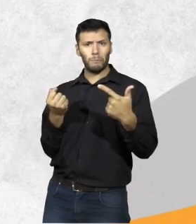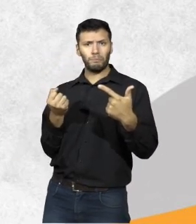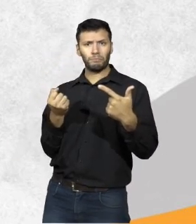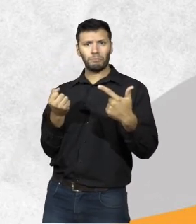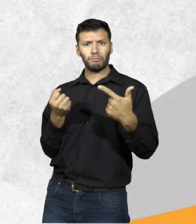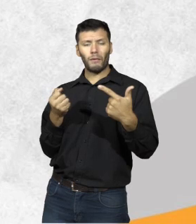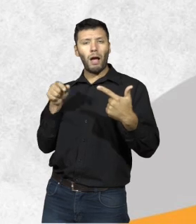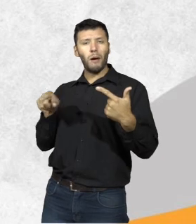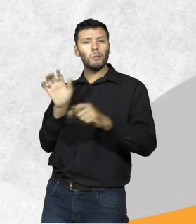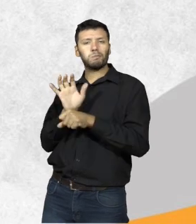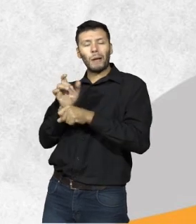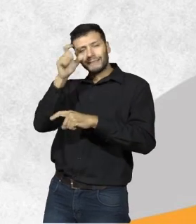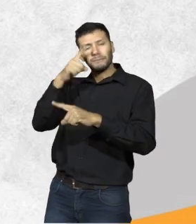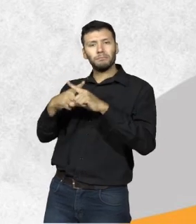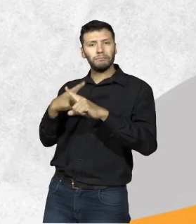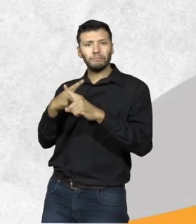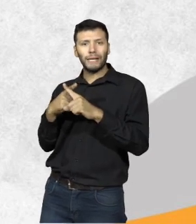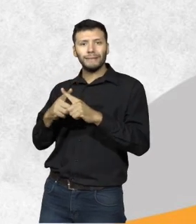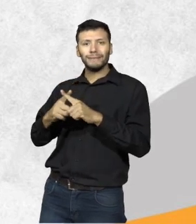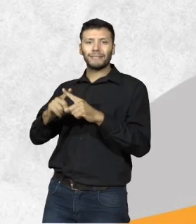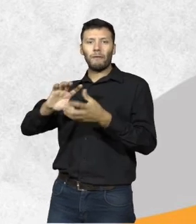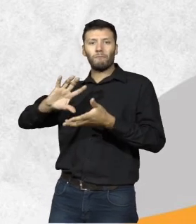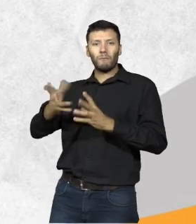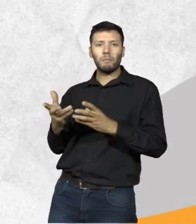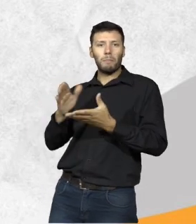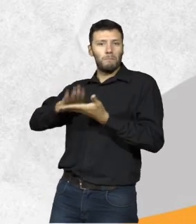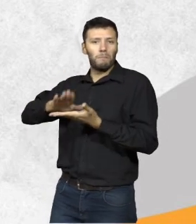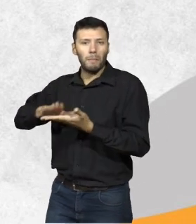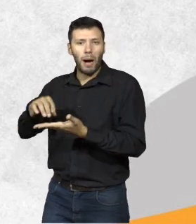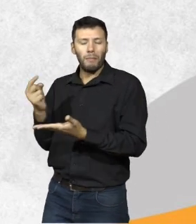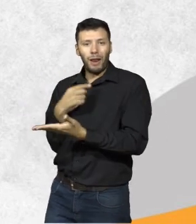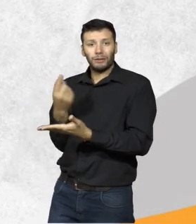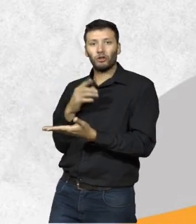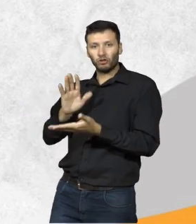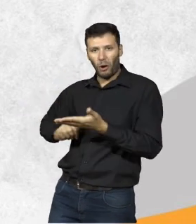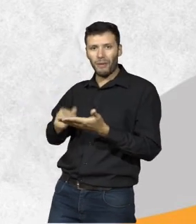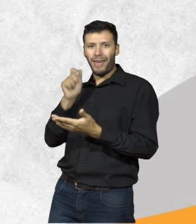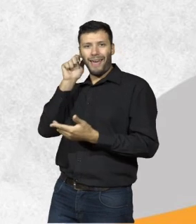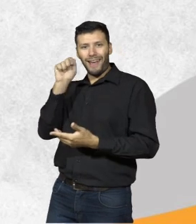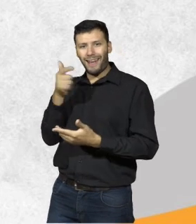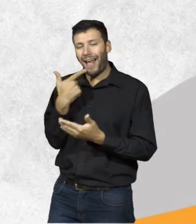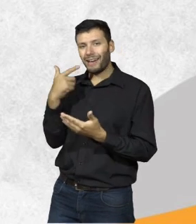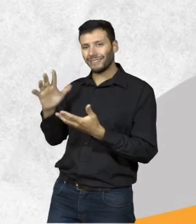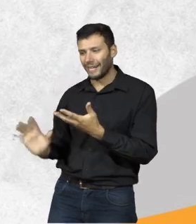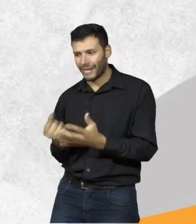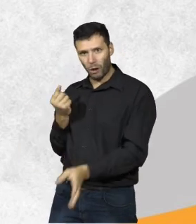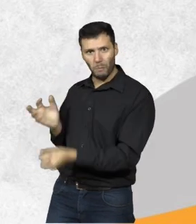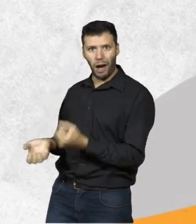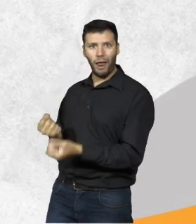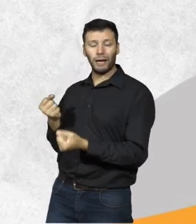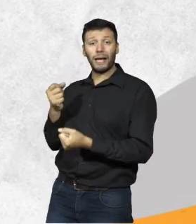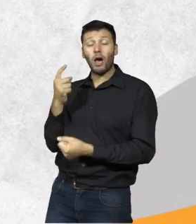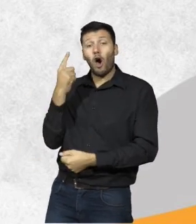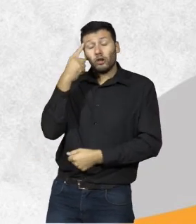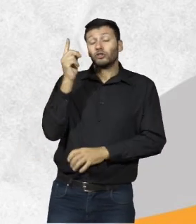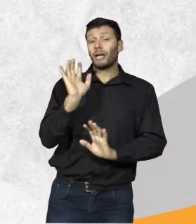Estuvo una experiencia piloto que tuvimos de generación de energía a partir de esa recuperación de gases, y el concepto es que